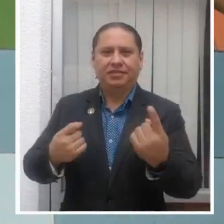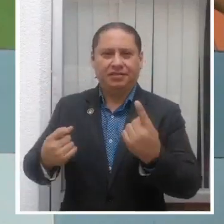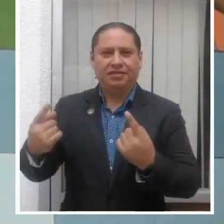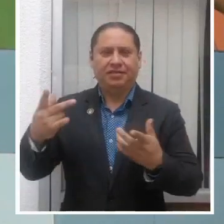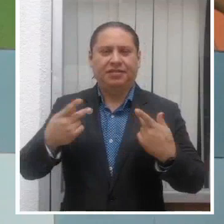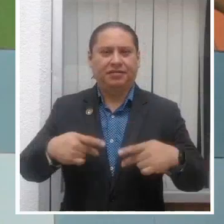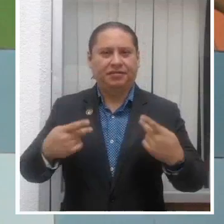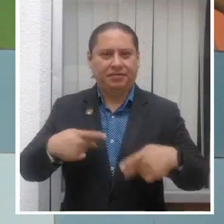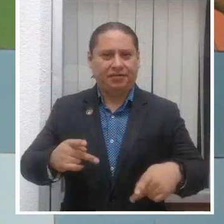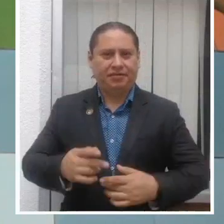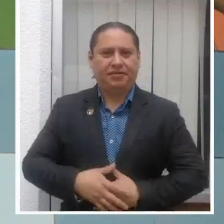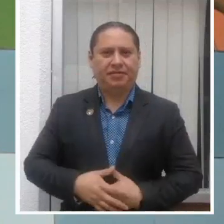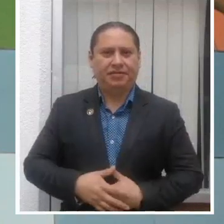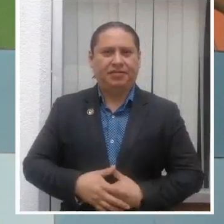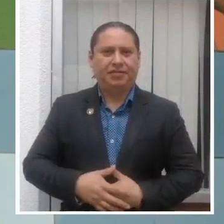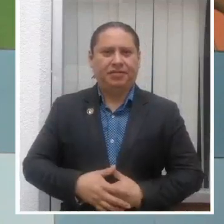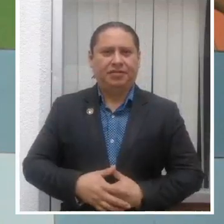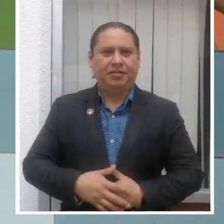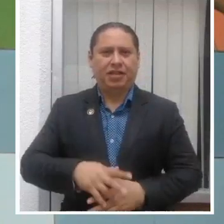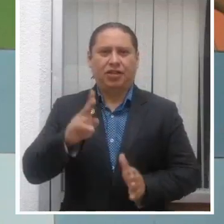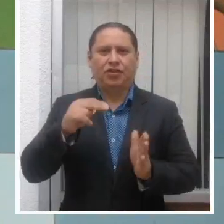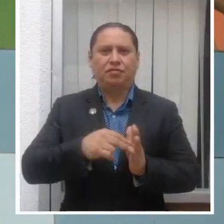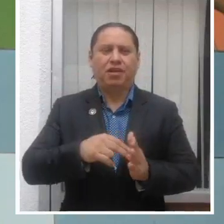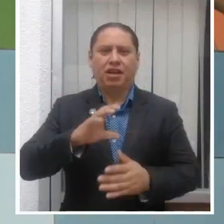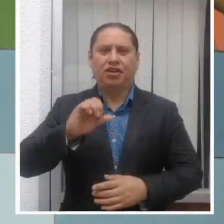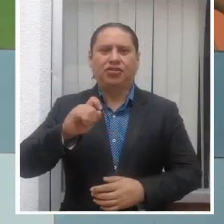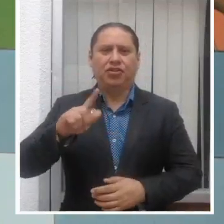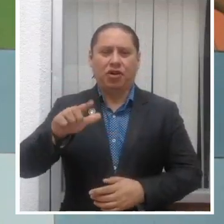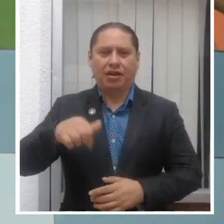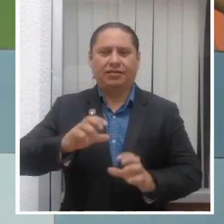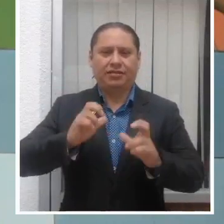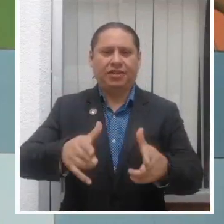por aquellas personas. Somos 2,000 choles desplazados en Chiapas,